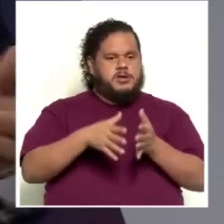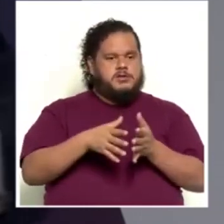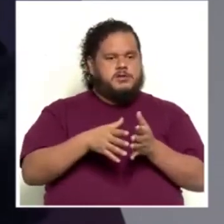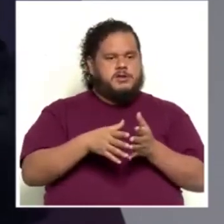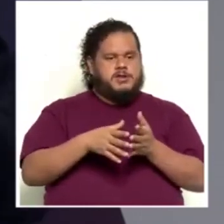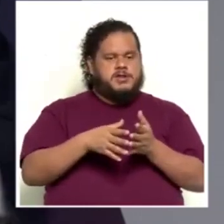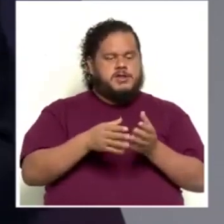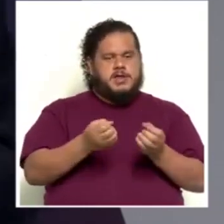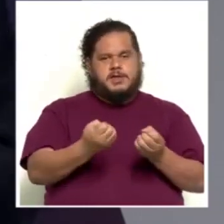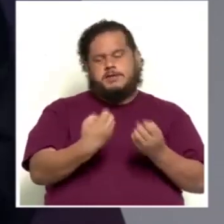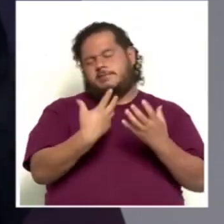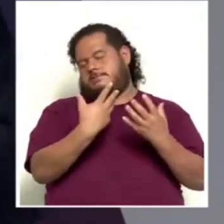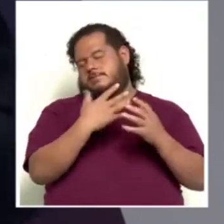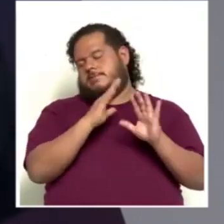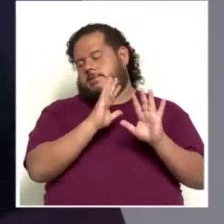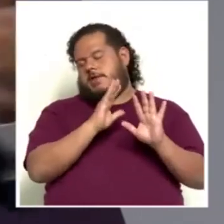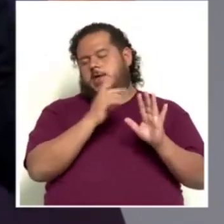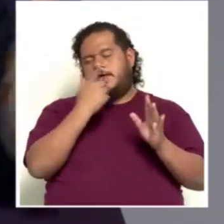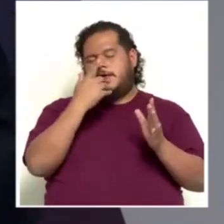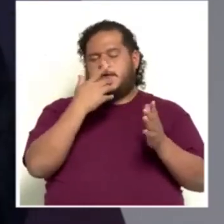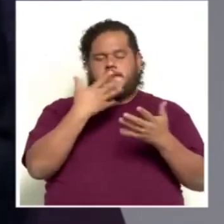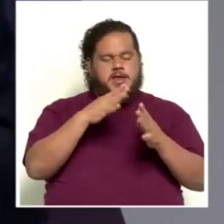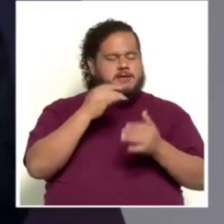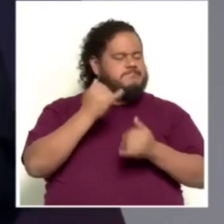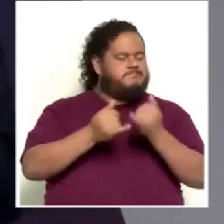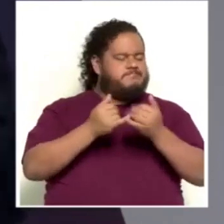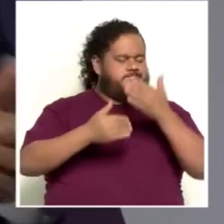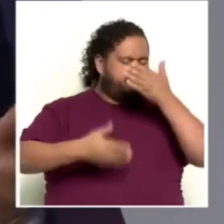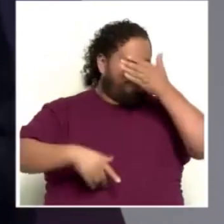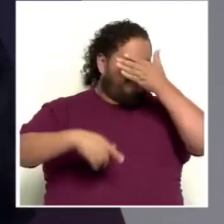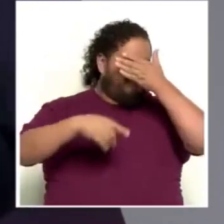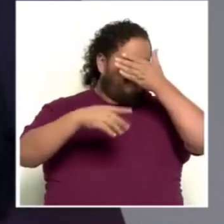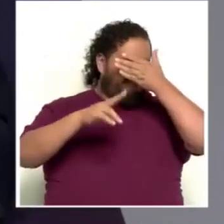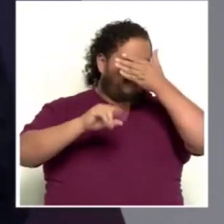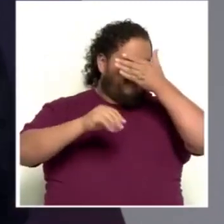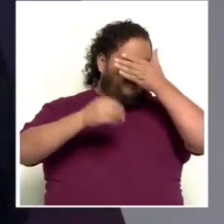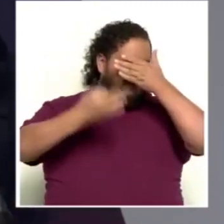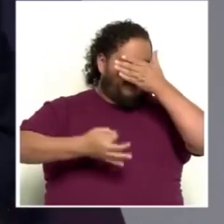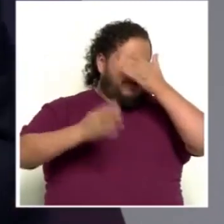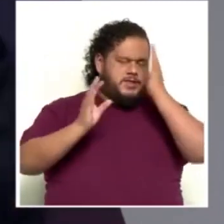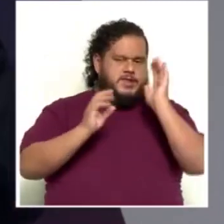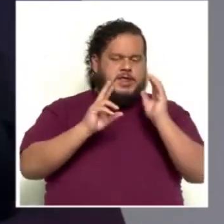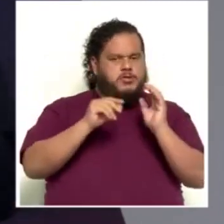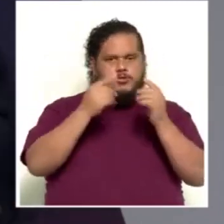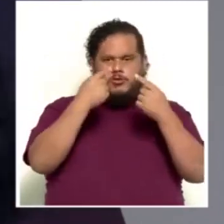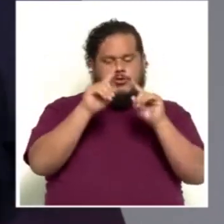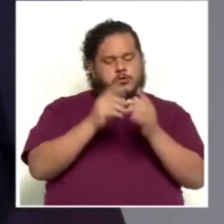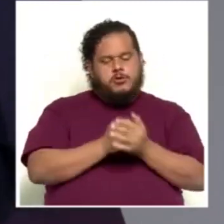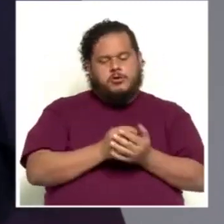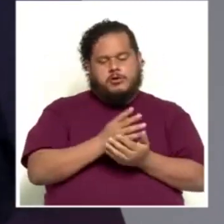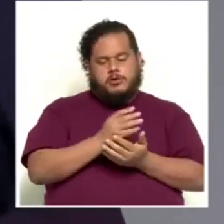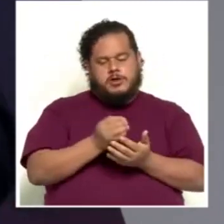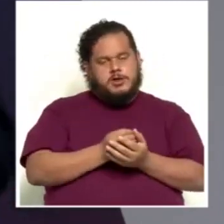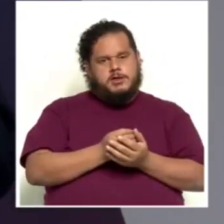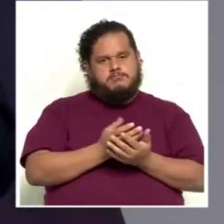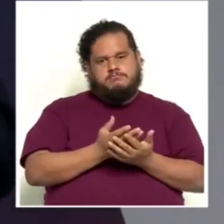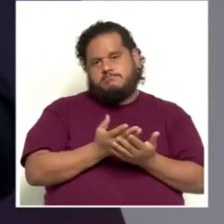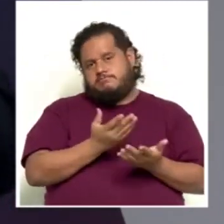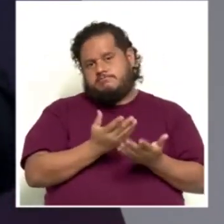que finalmente se dieron por vencidos y dijeron, de ahí, no me decidí, no lo logro y